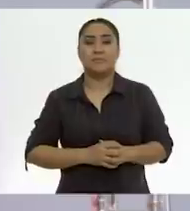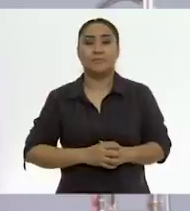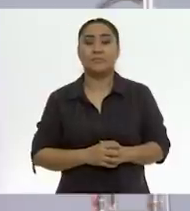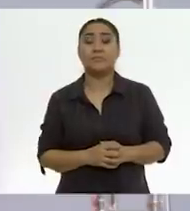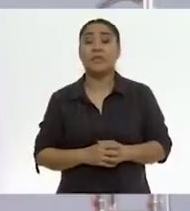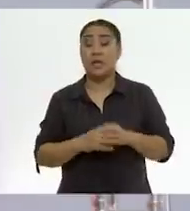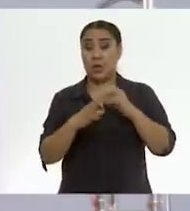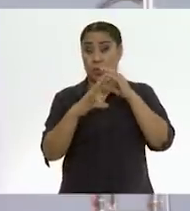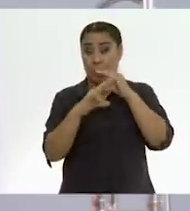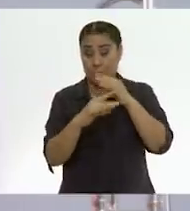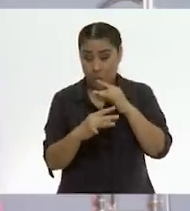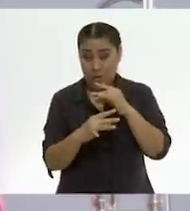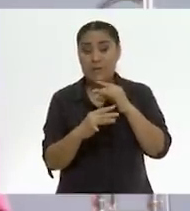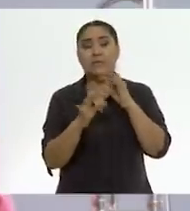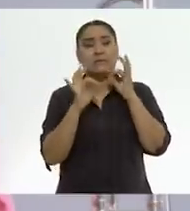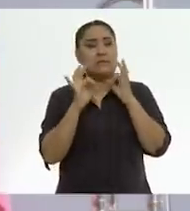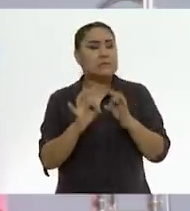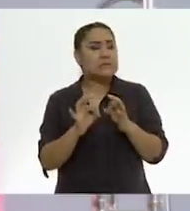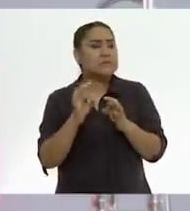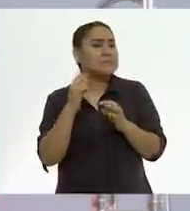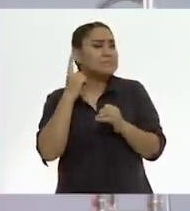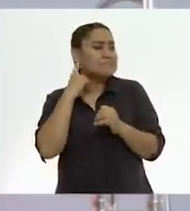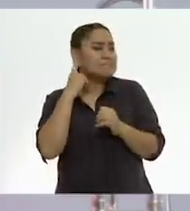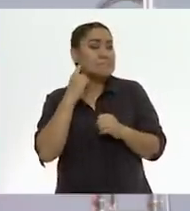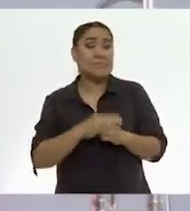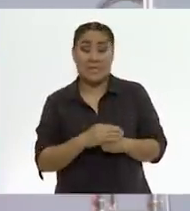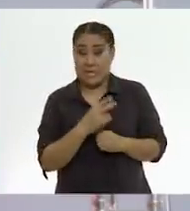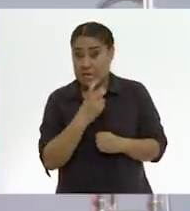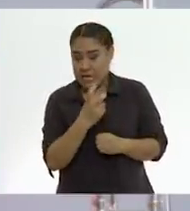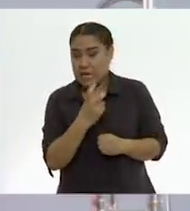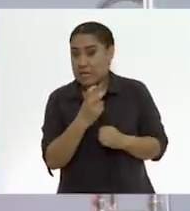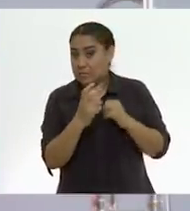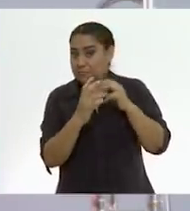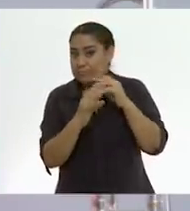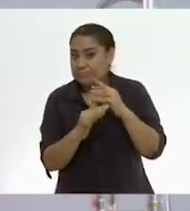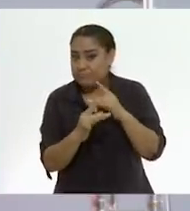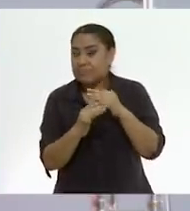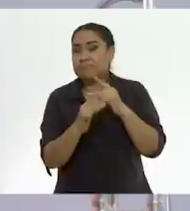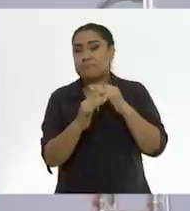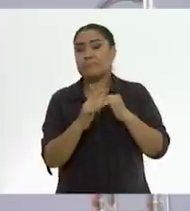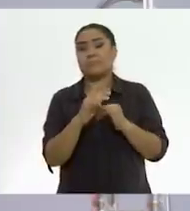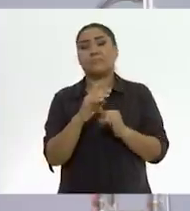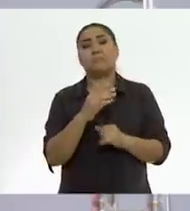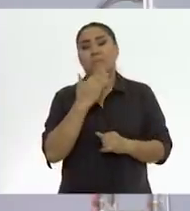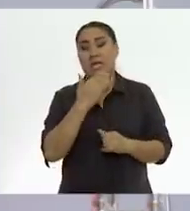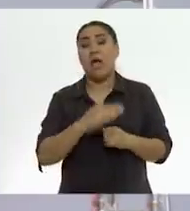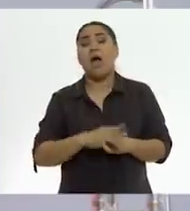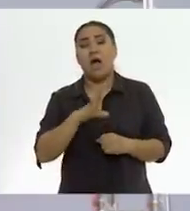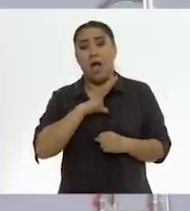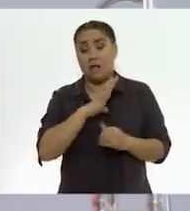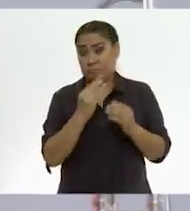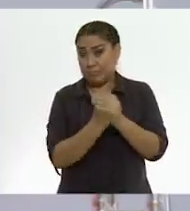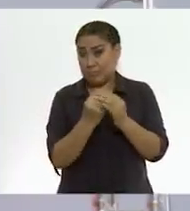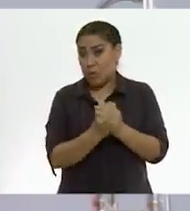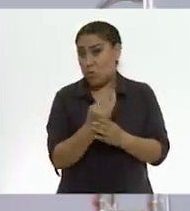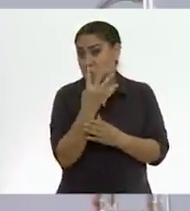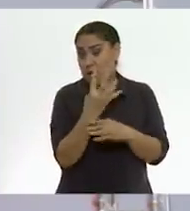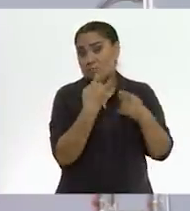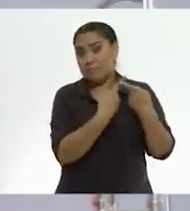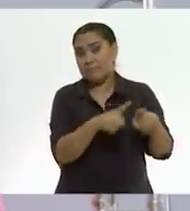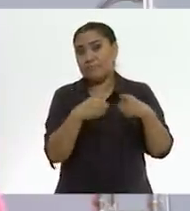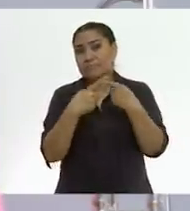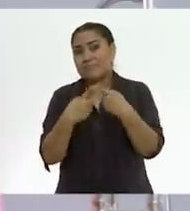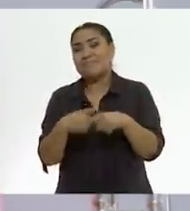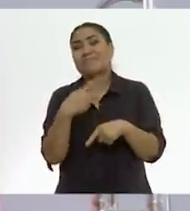La trompeta está afinada en tono de si bemol, esto lo hace un instrumento transpositor. Existen 4 trompetas más de